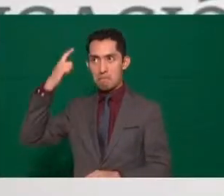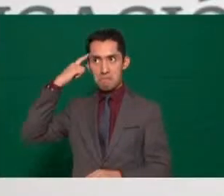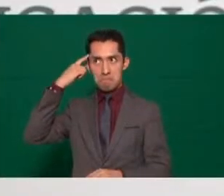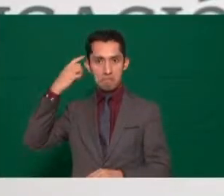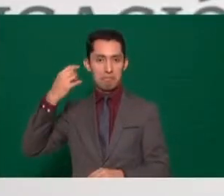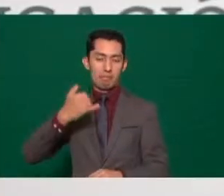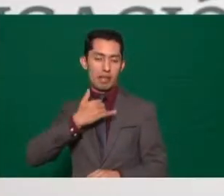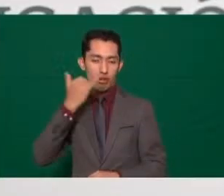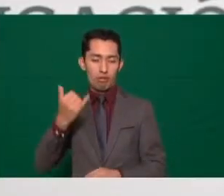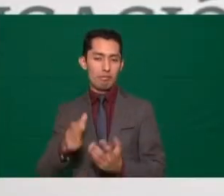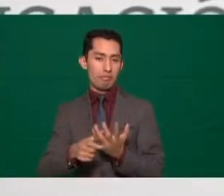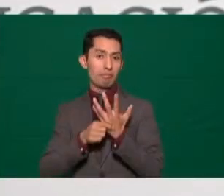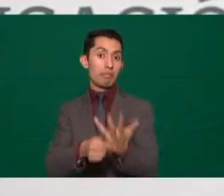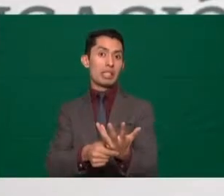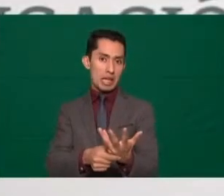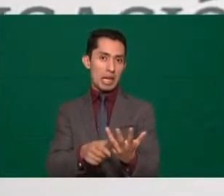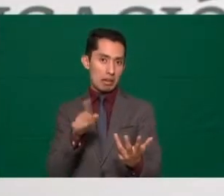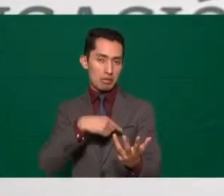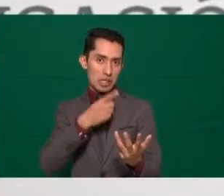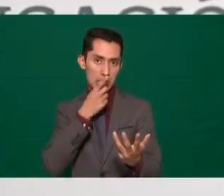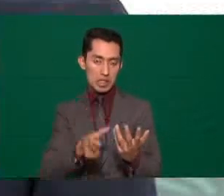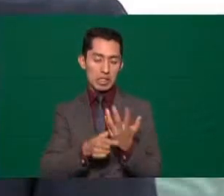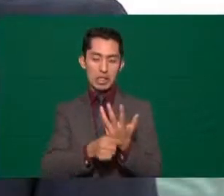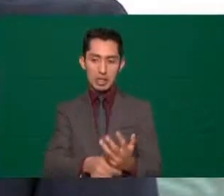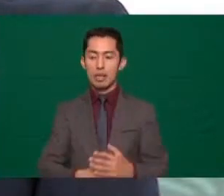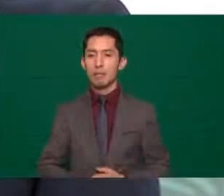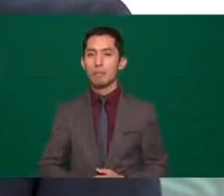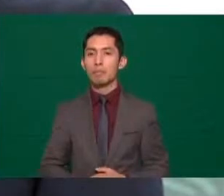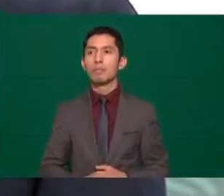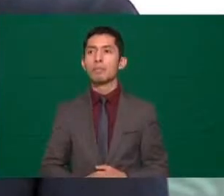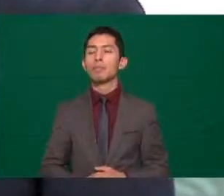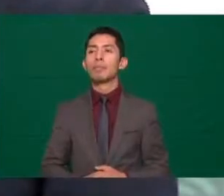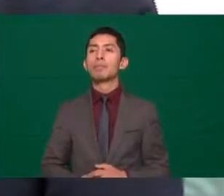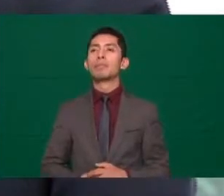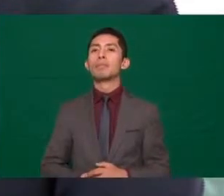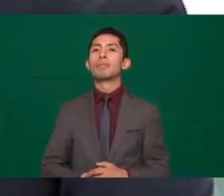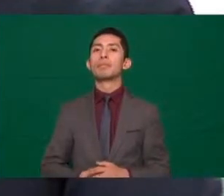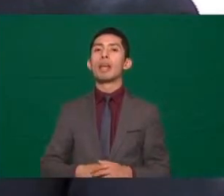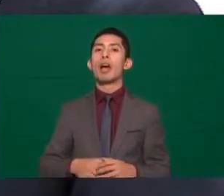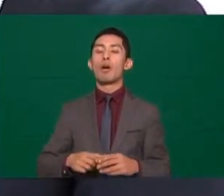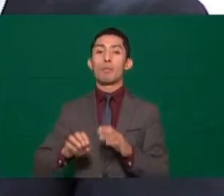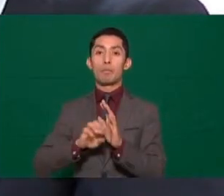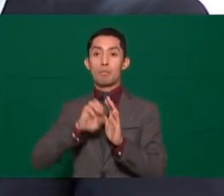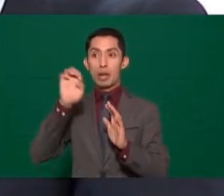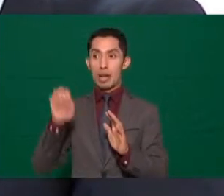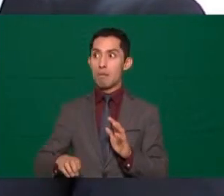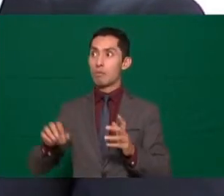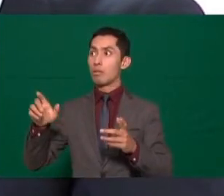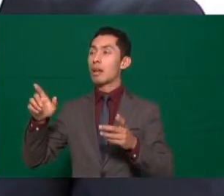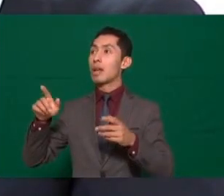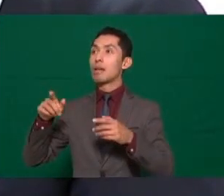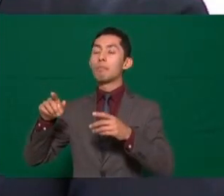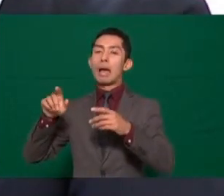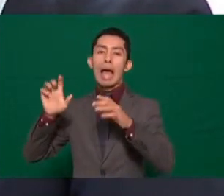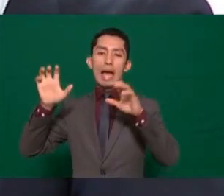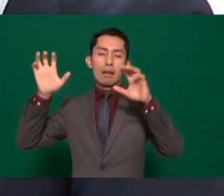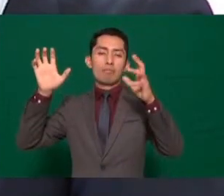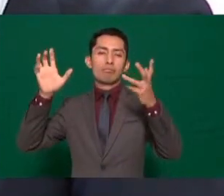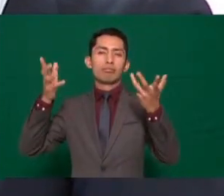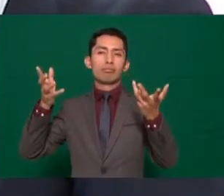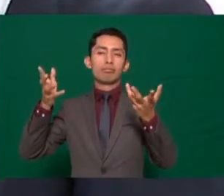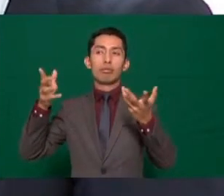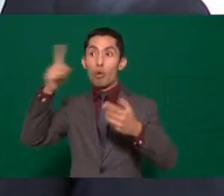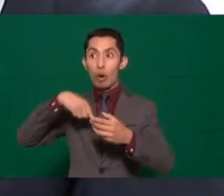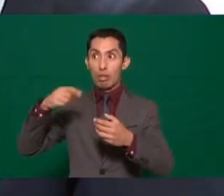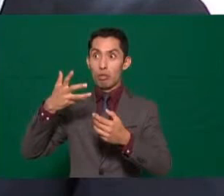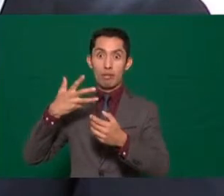decían: si llueve fuerte arriba, gotea abajo, como si la